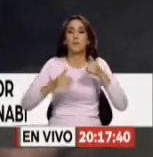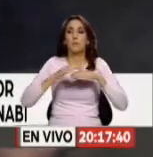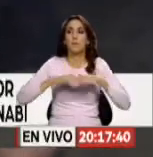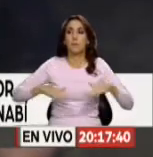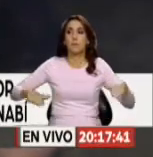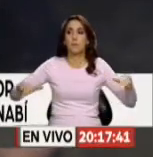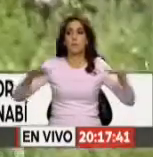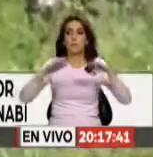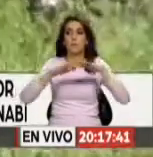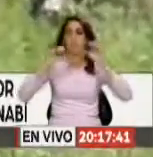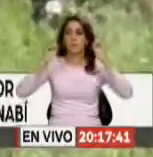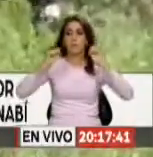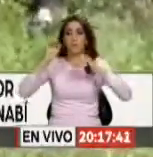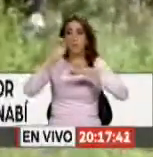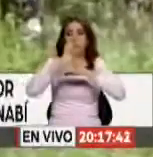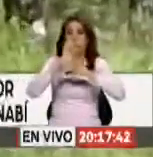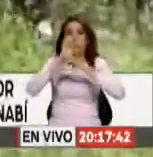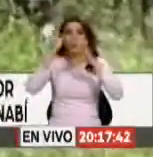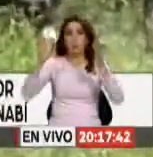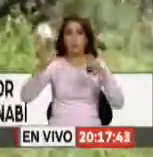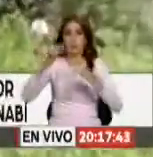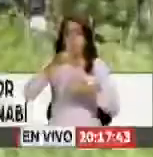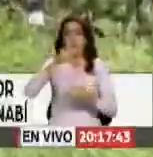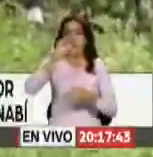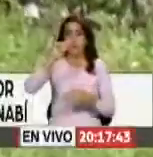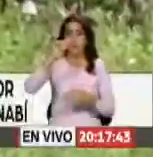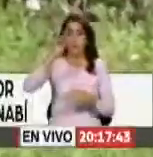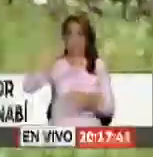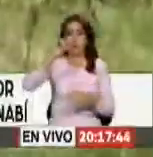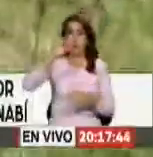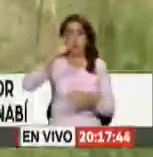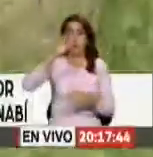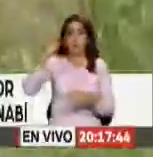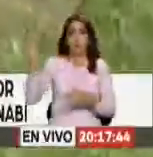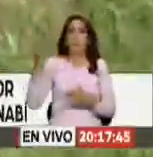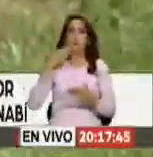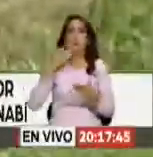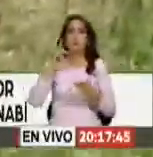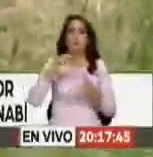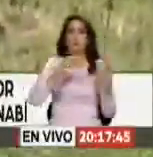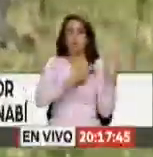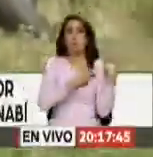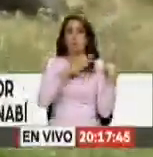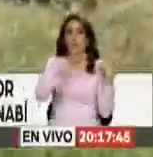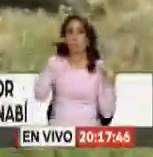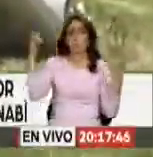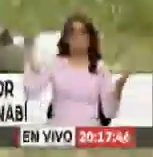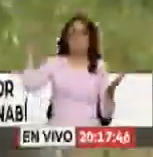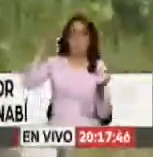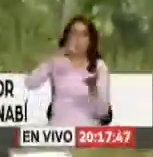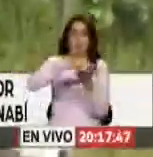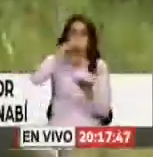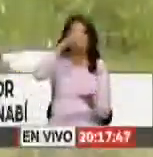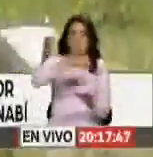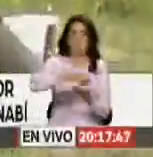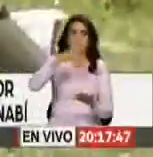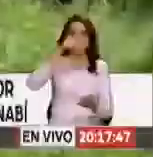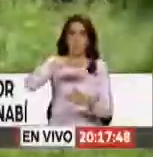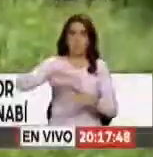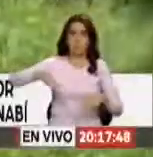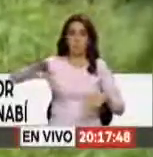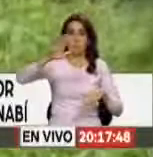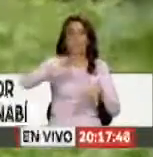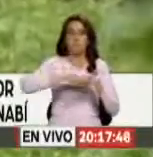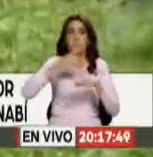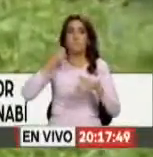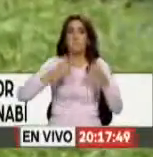conducían la aeronave, y el ecuatoriano Gabriel P., que habría estado a cargo de la hacienda donde se estrelló la nave. Ellos son acusados del delito de